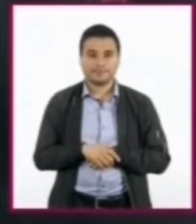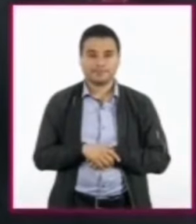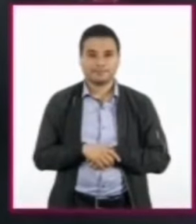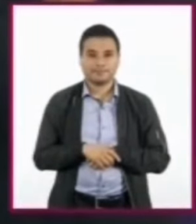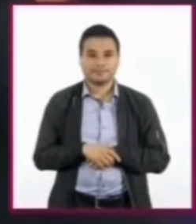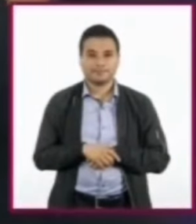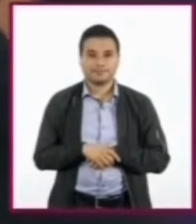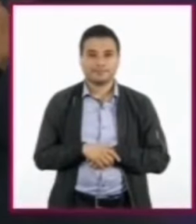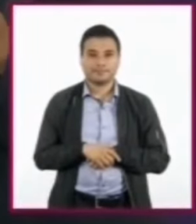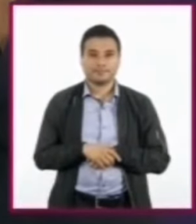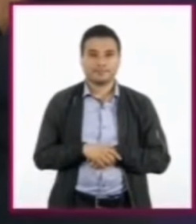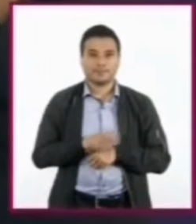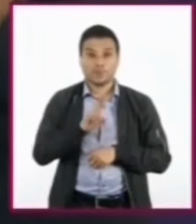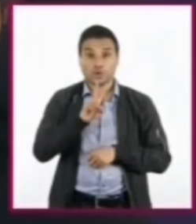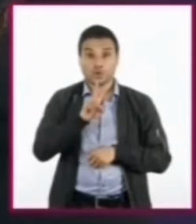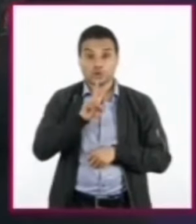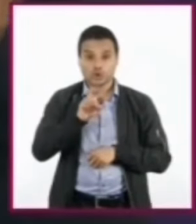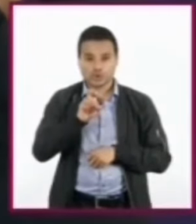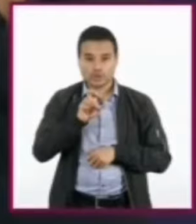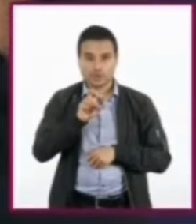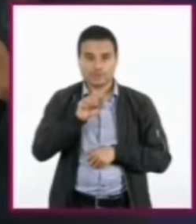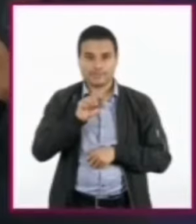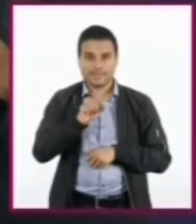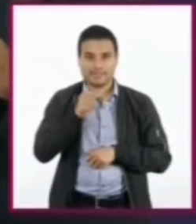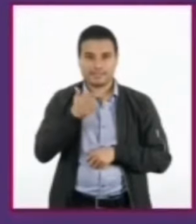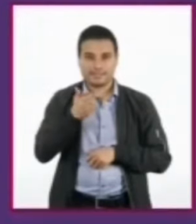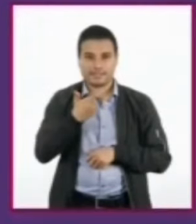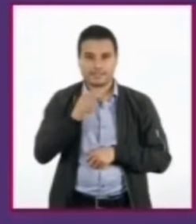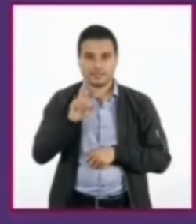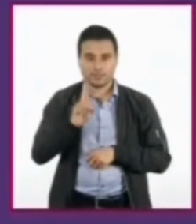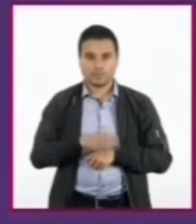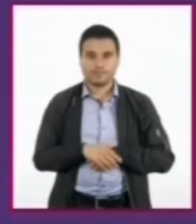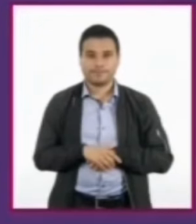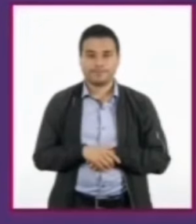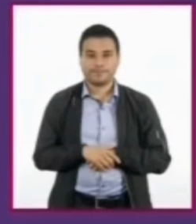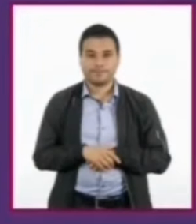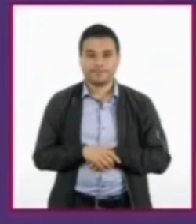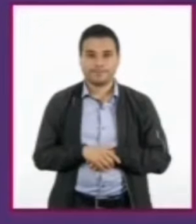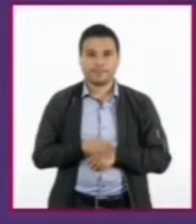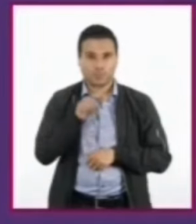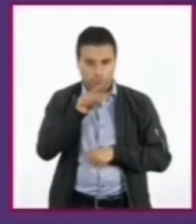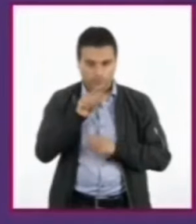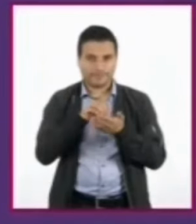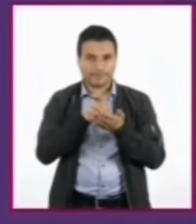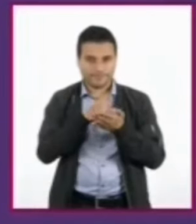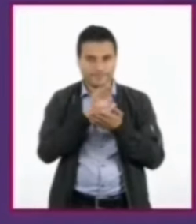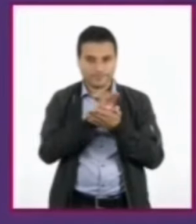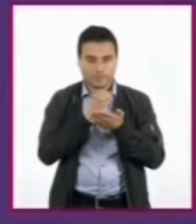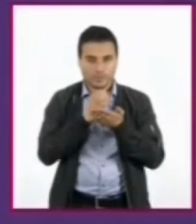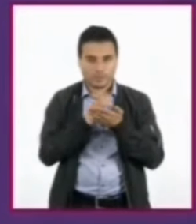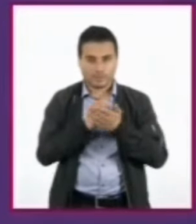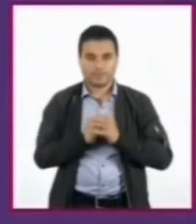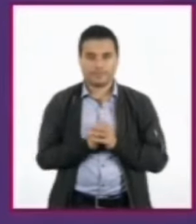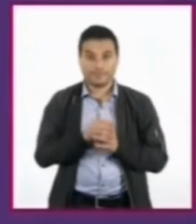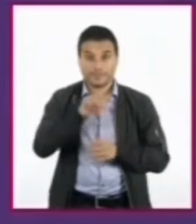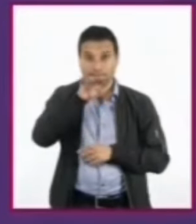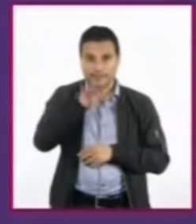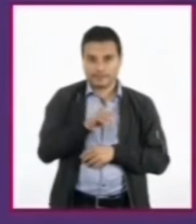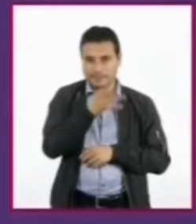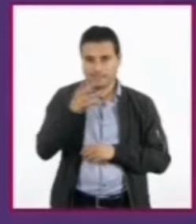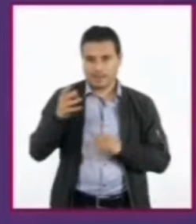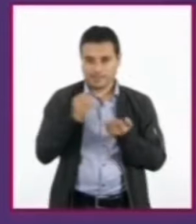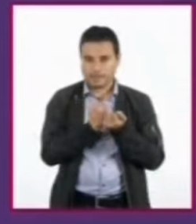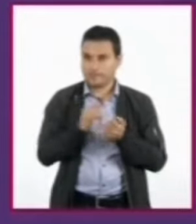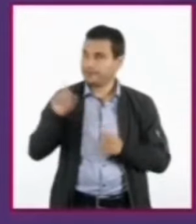Tenemos aquí 226 gramos. Registra este dato en tu cuaderno en una tabla como la que